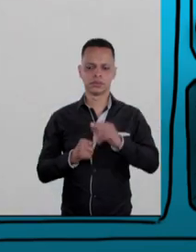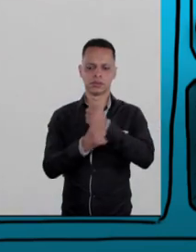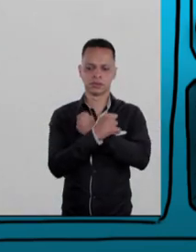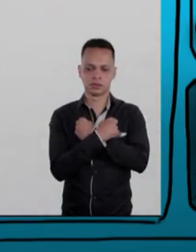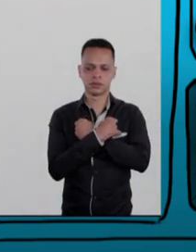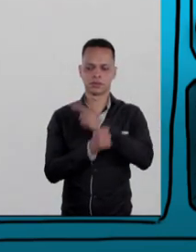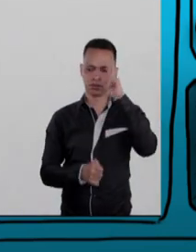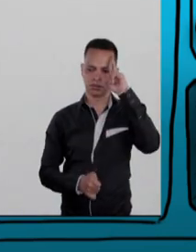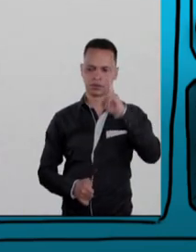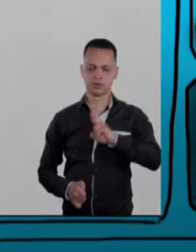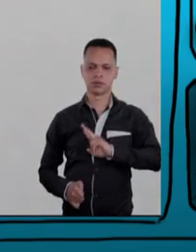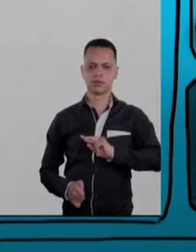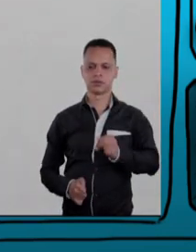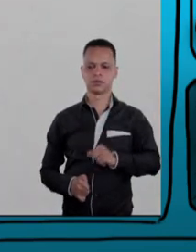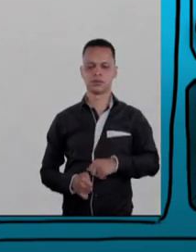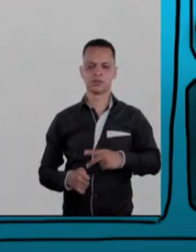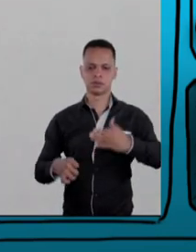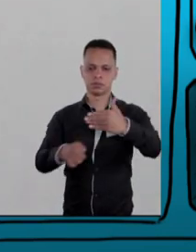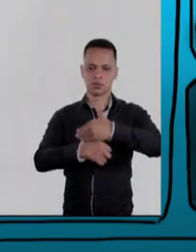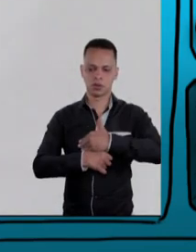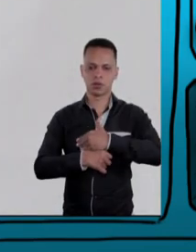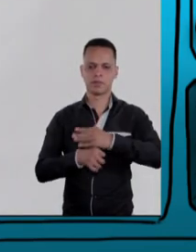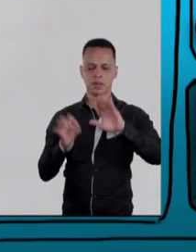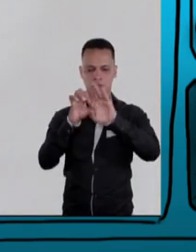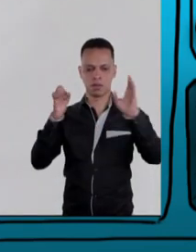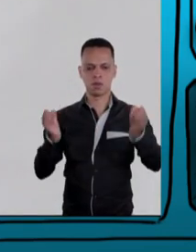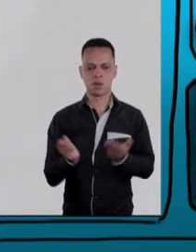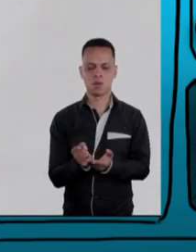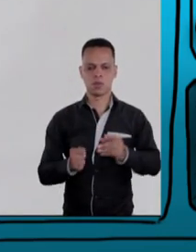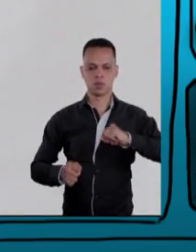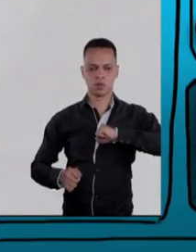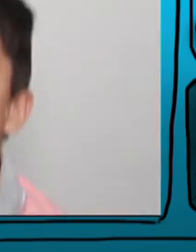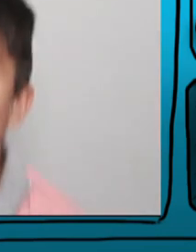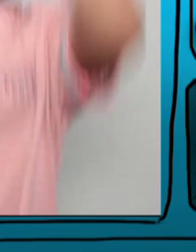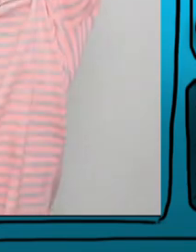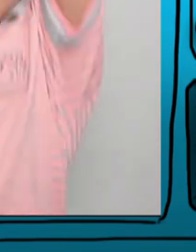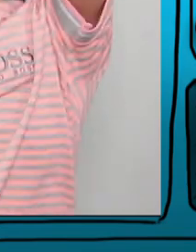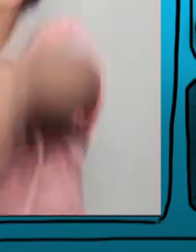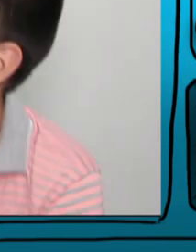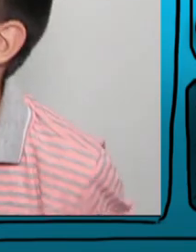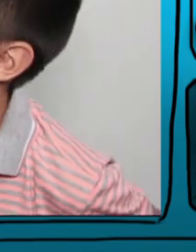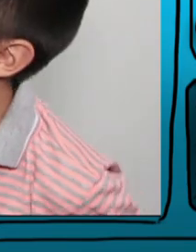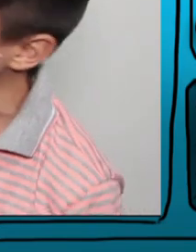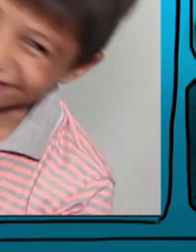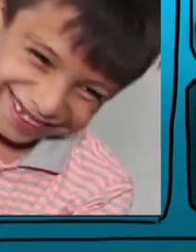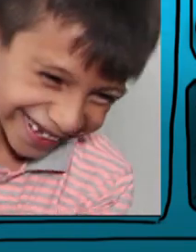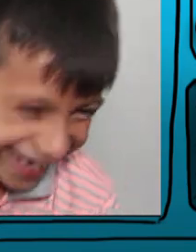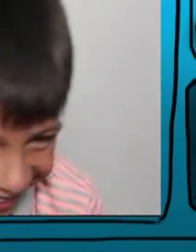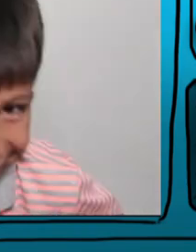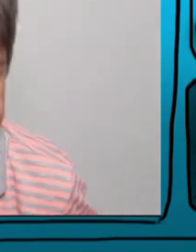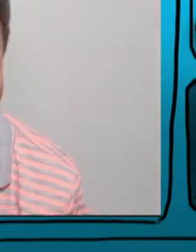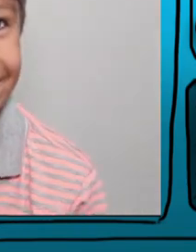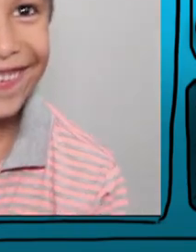Si me amas, me respetas, me proteges, harás mi mundo al derecho.